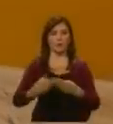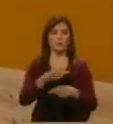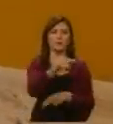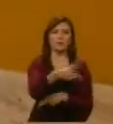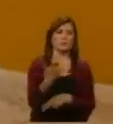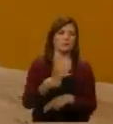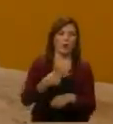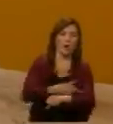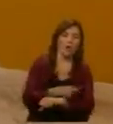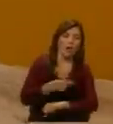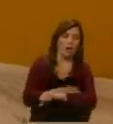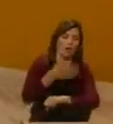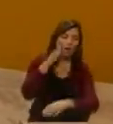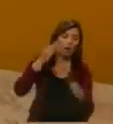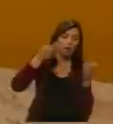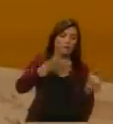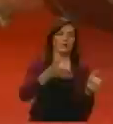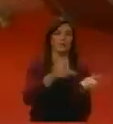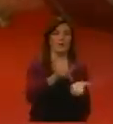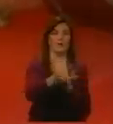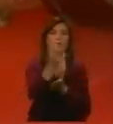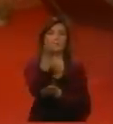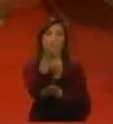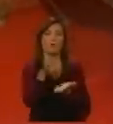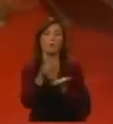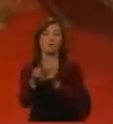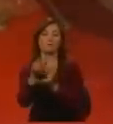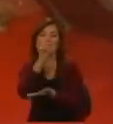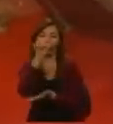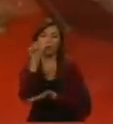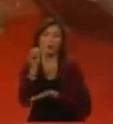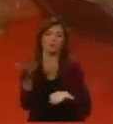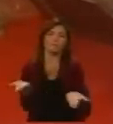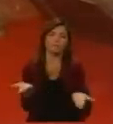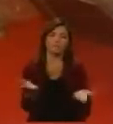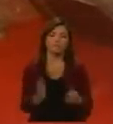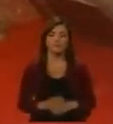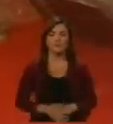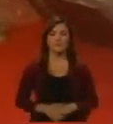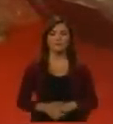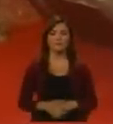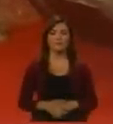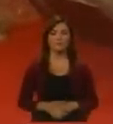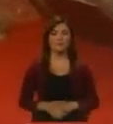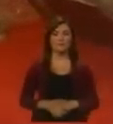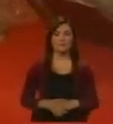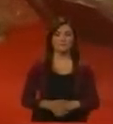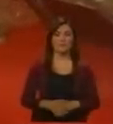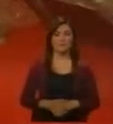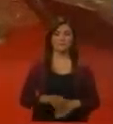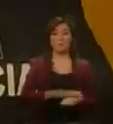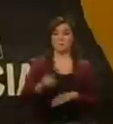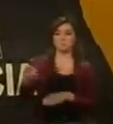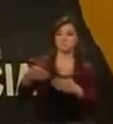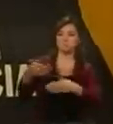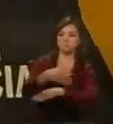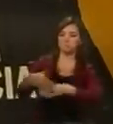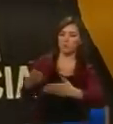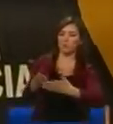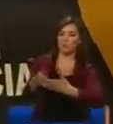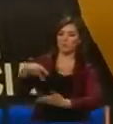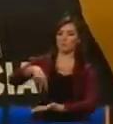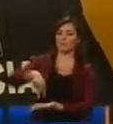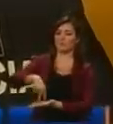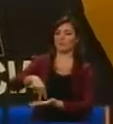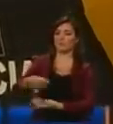igual les pagaba con dinero y también les pagaba con droga. Sí, entonces, y les ponía en las esquinas de esta cuadra. Nunca estaban